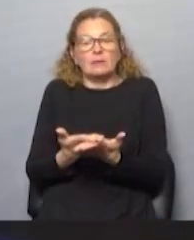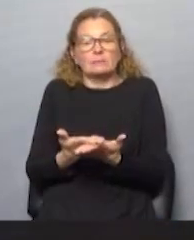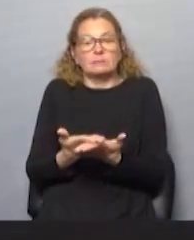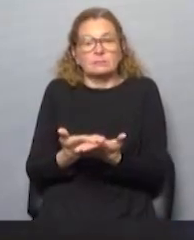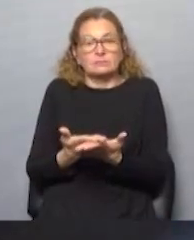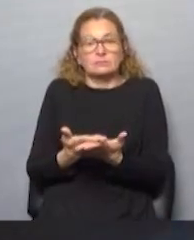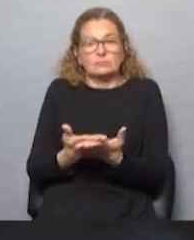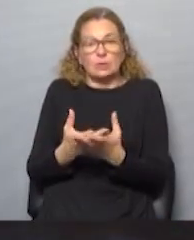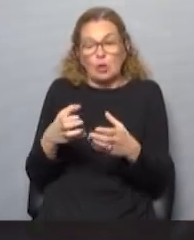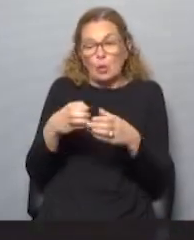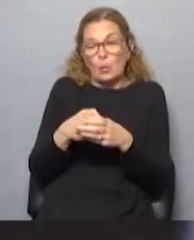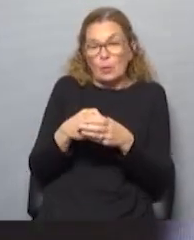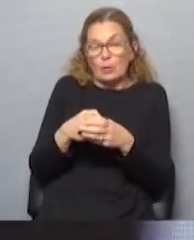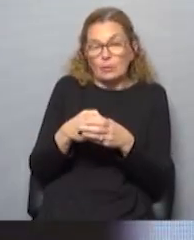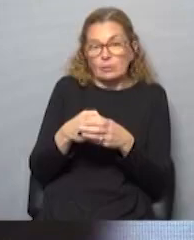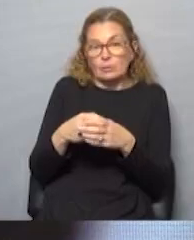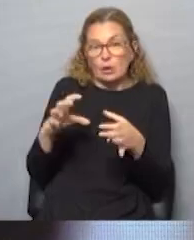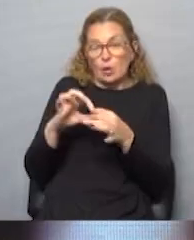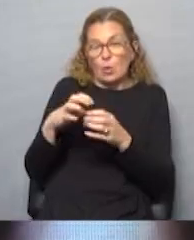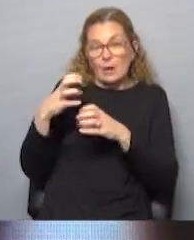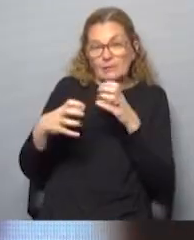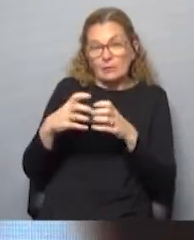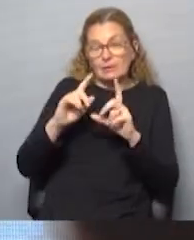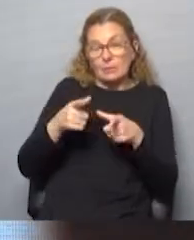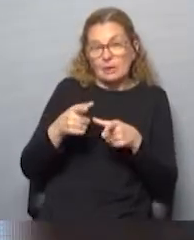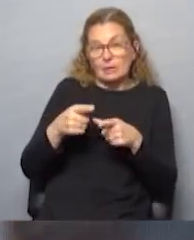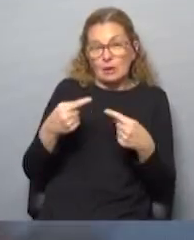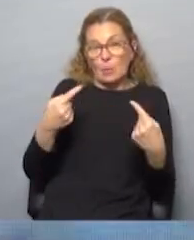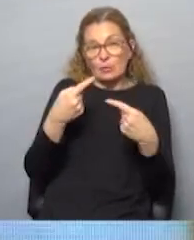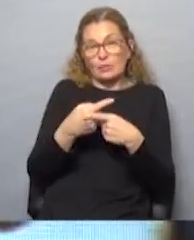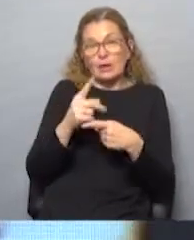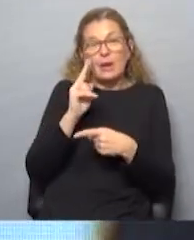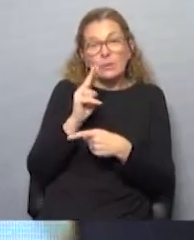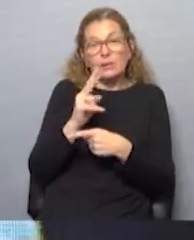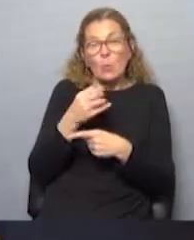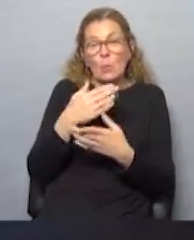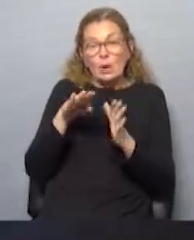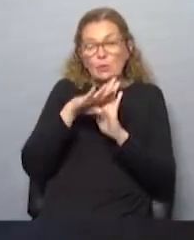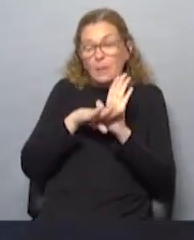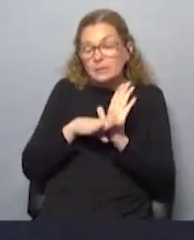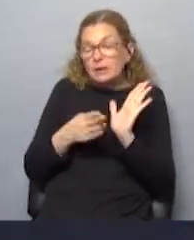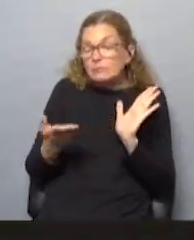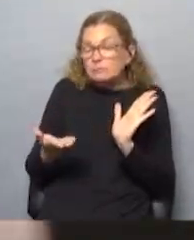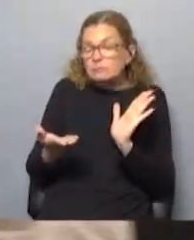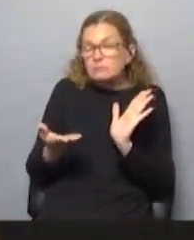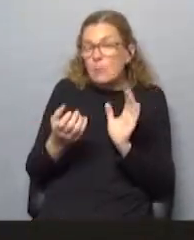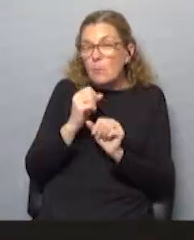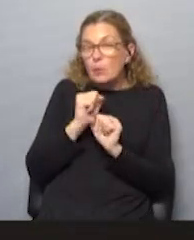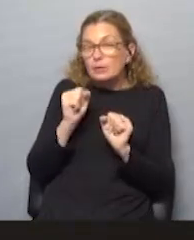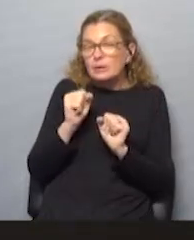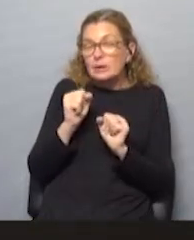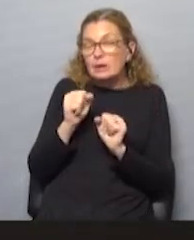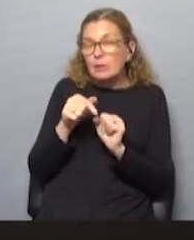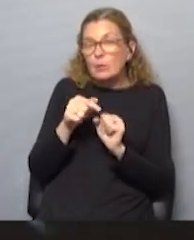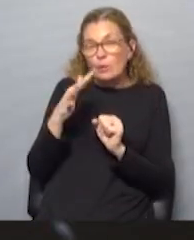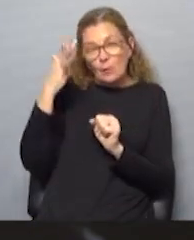en los miembros de la coalición como la gente de la oposición a ver qué cuáles son los planteos que podría existir en